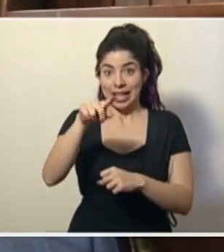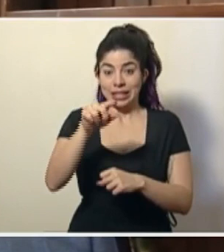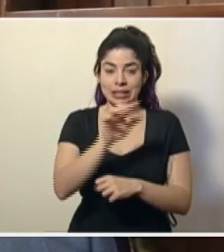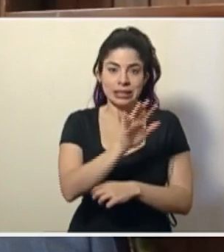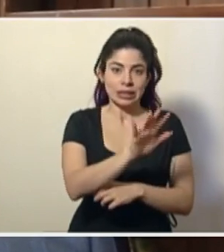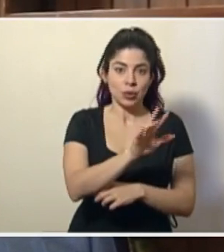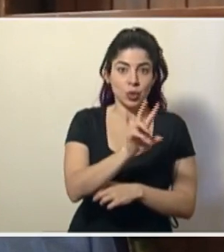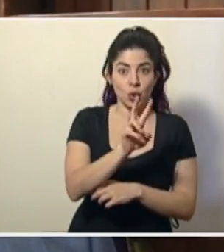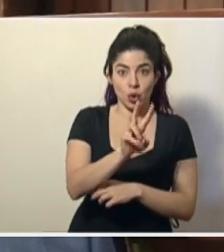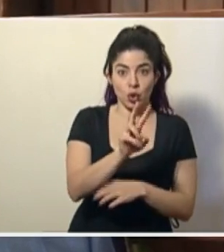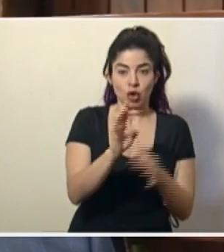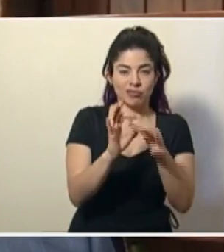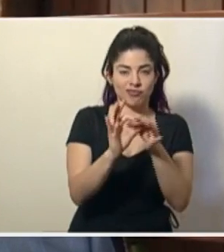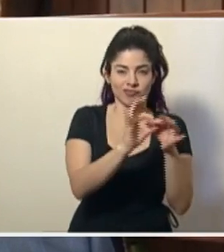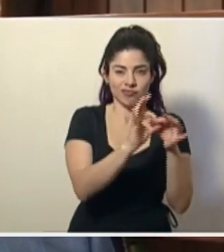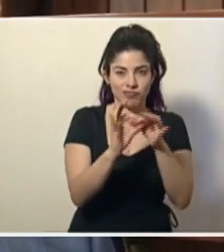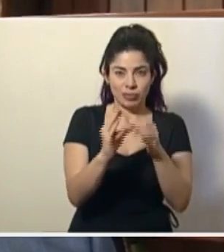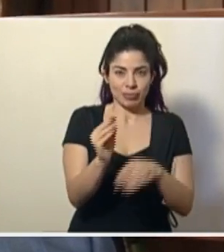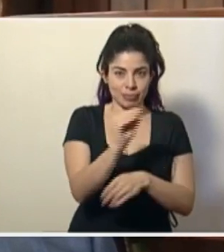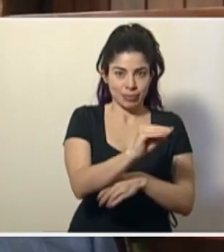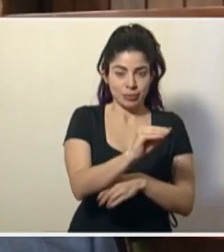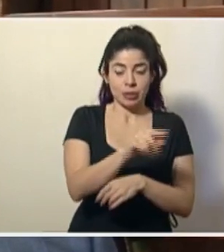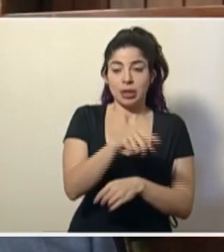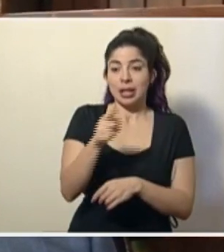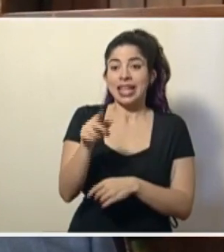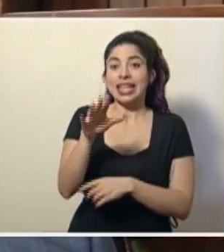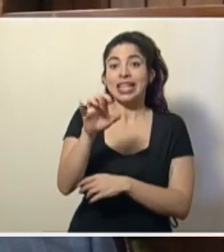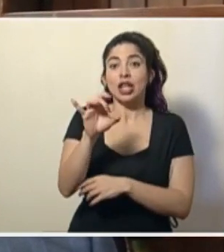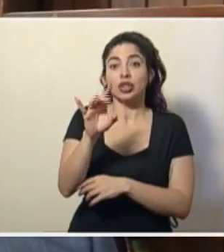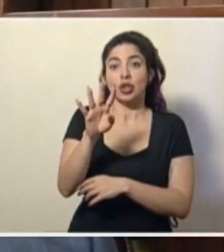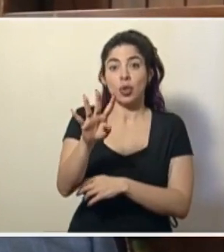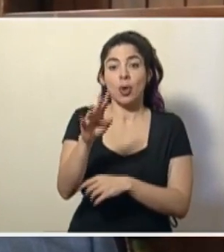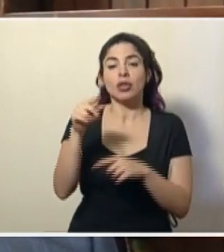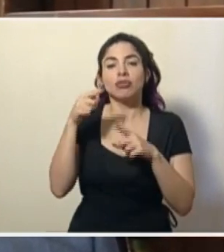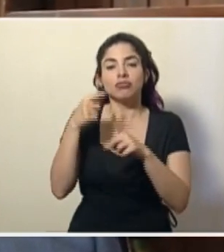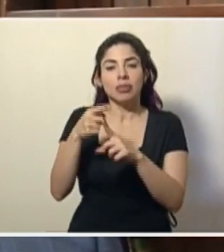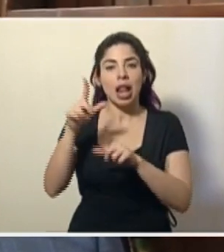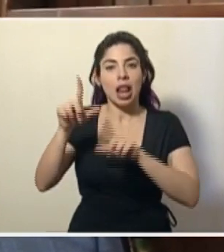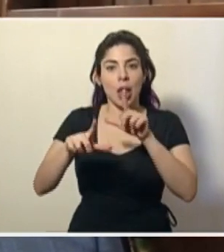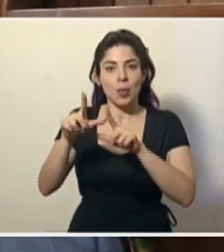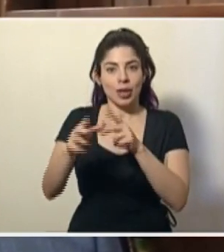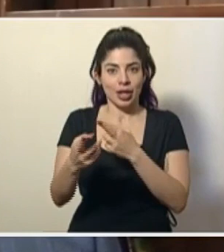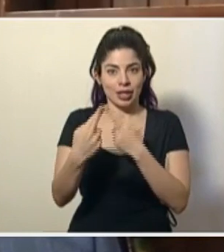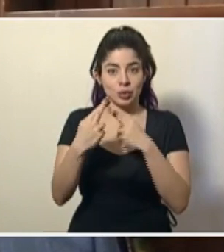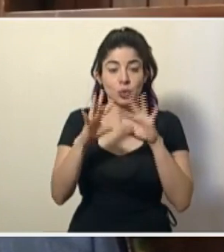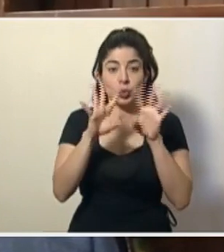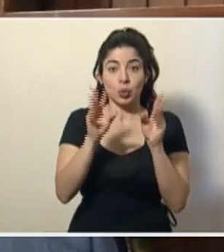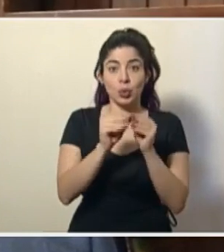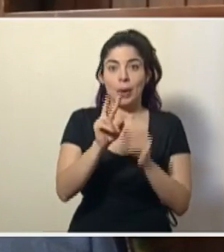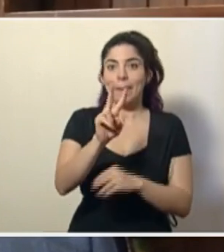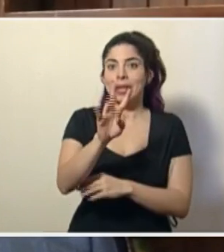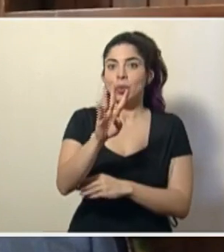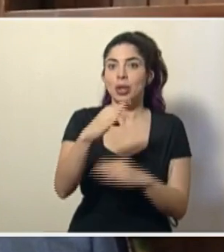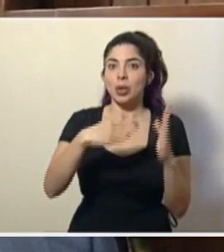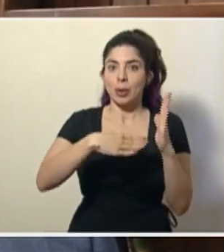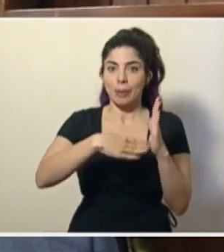cuales 52 son por nexo epidemiológico y 584 por laboratorio, para un total de